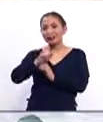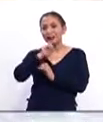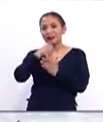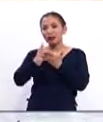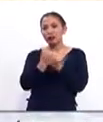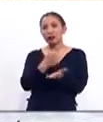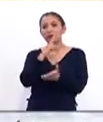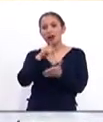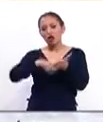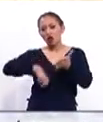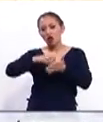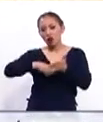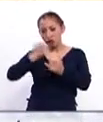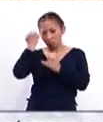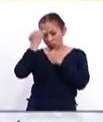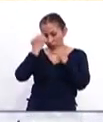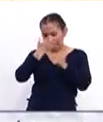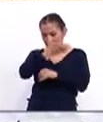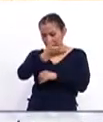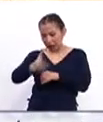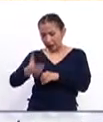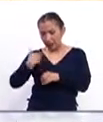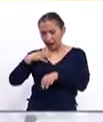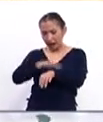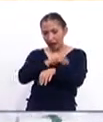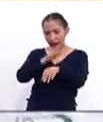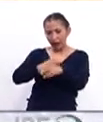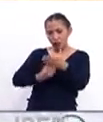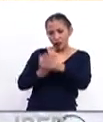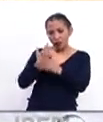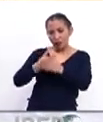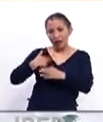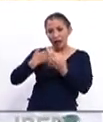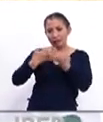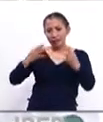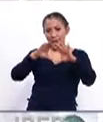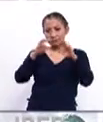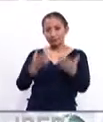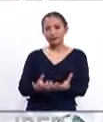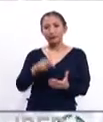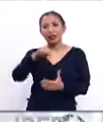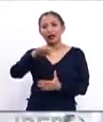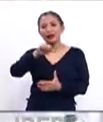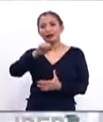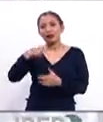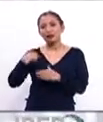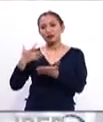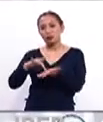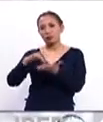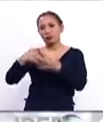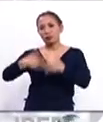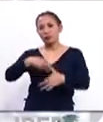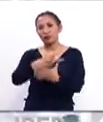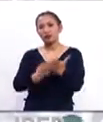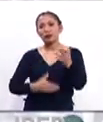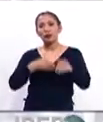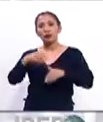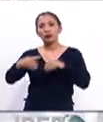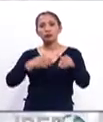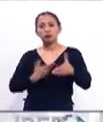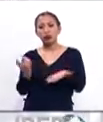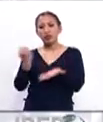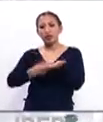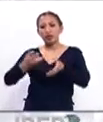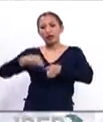ayudar en el mejoramiento de las predicciones del clima y la energía renovable en la Tierra. NASA y sus proveedores del programa comercial